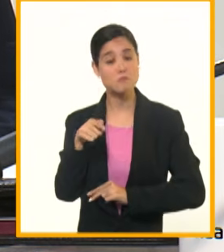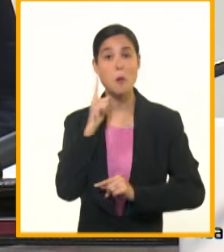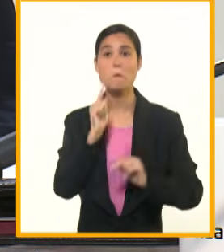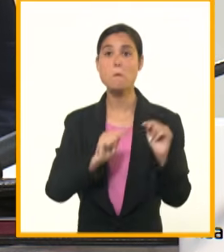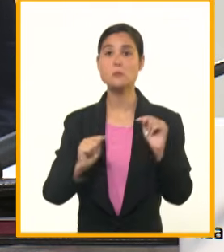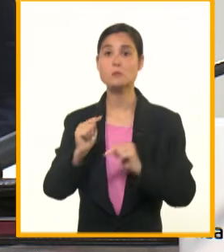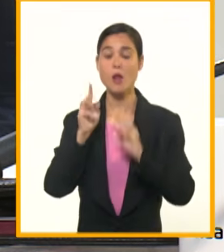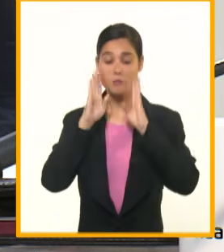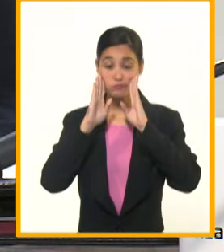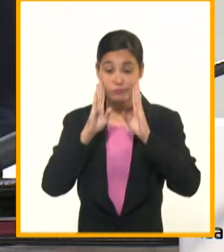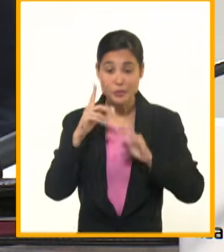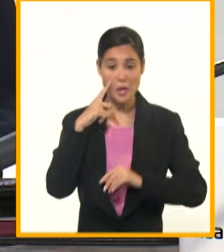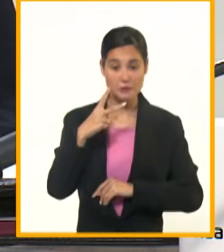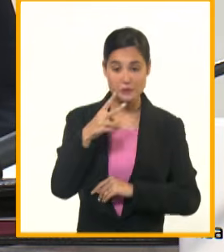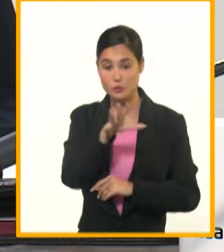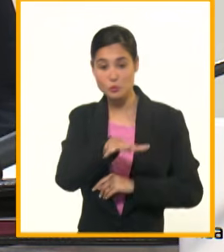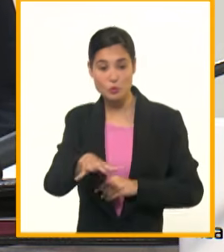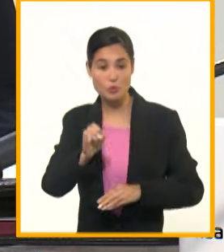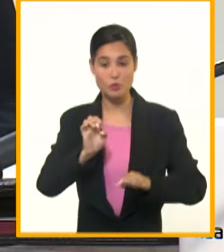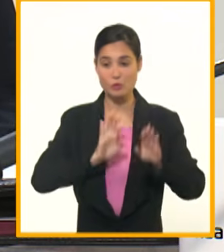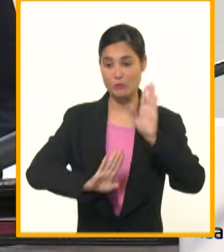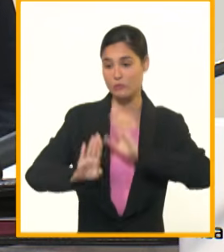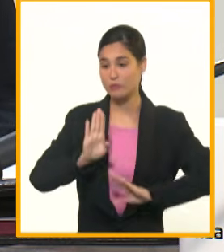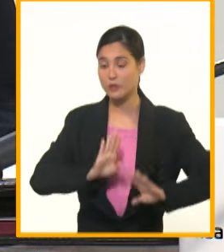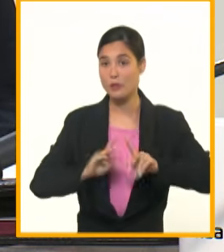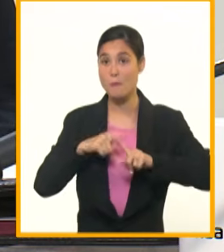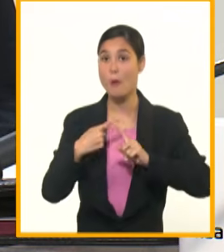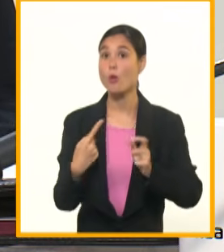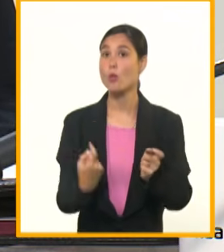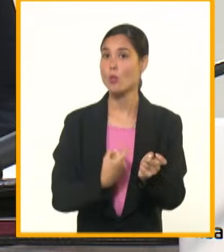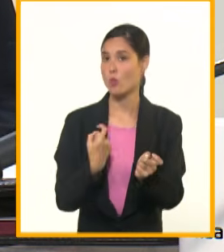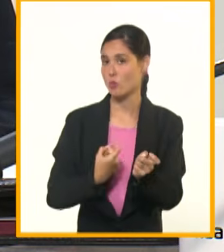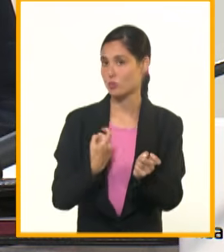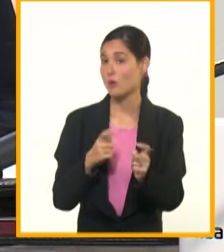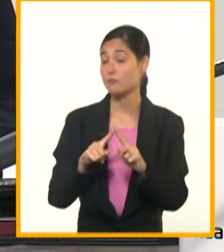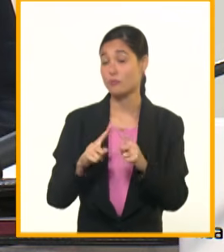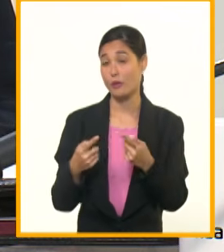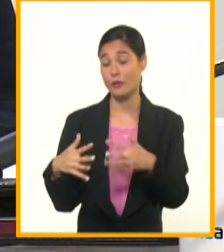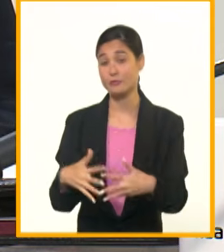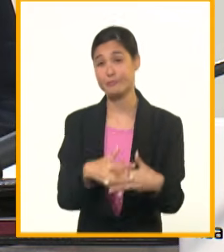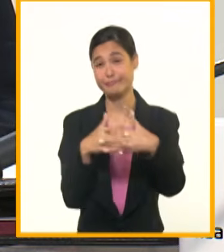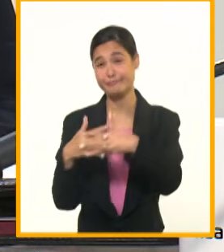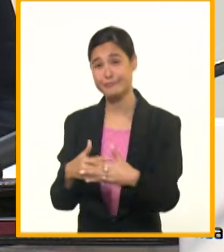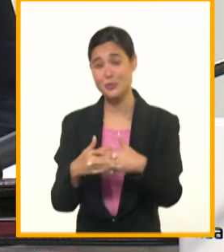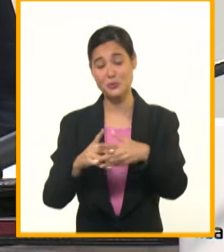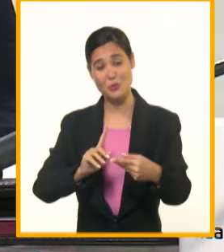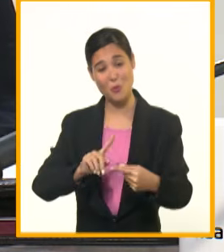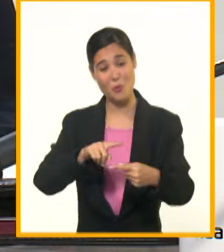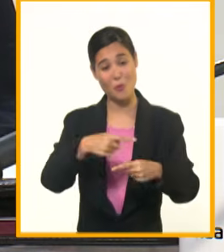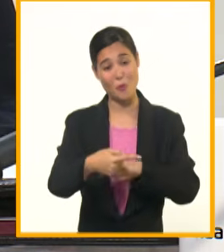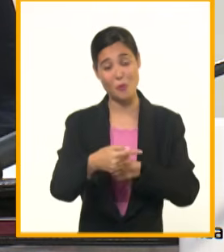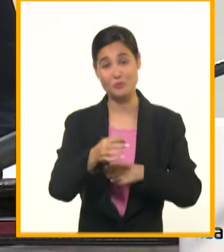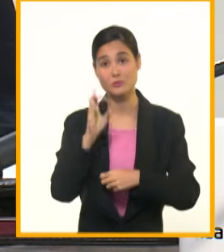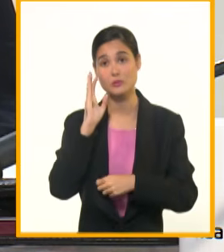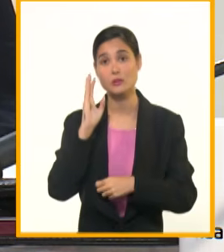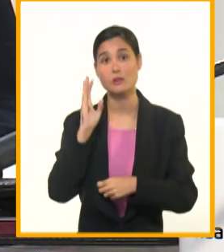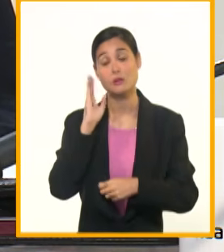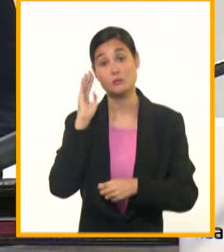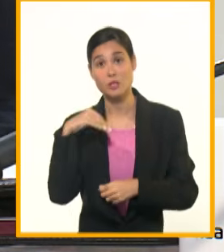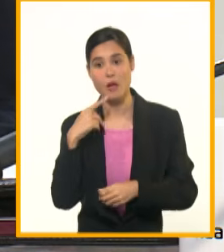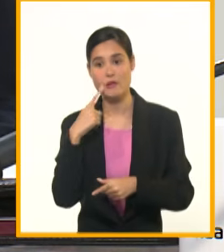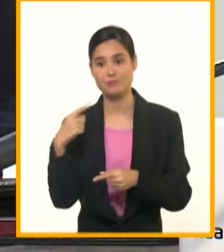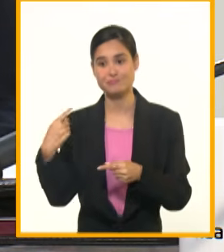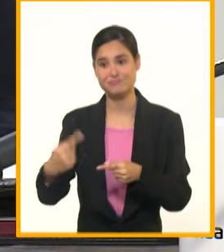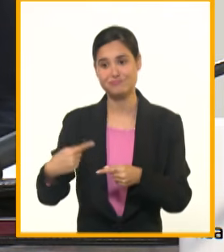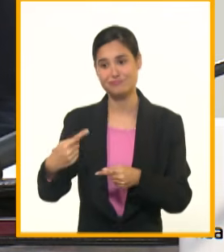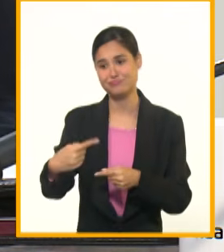frente a las amenazas del gobierno de los Estados Unidos, que una y otra vez reitera